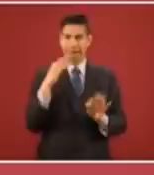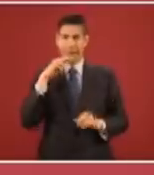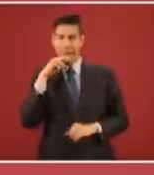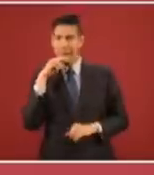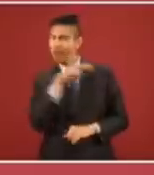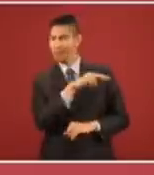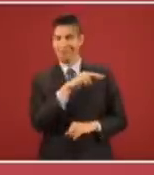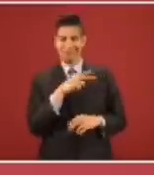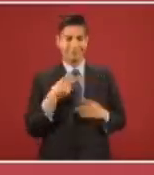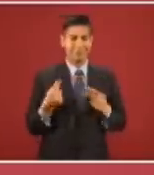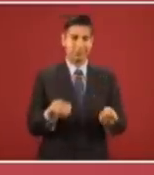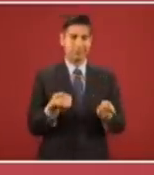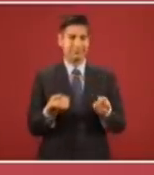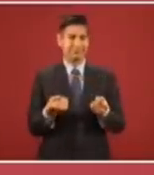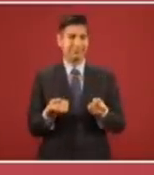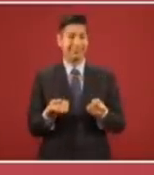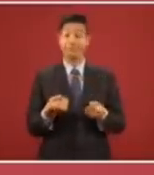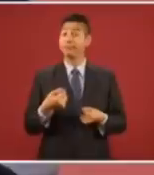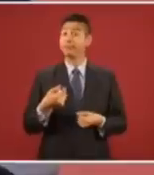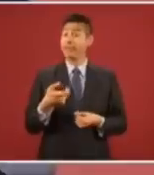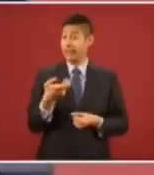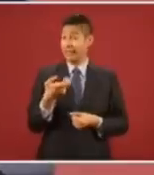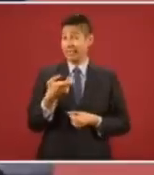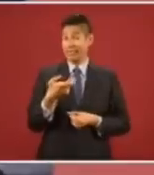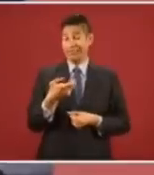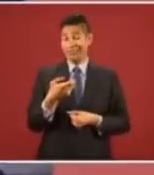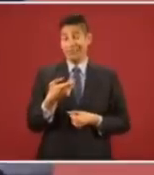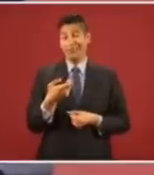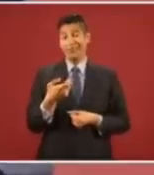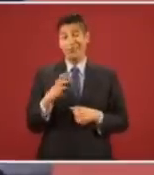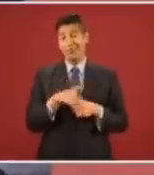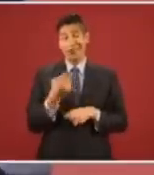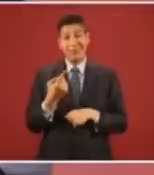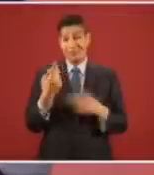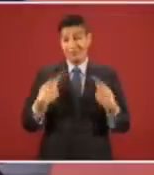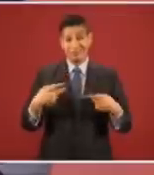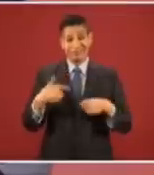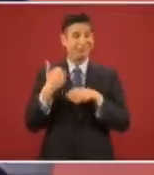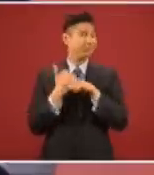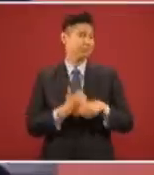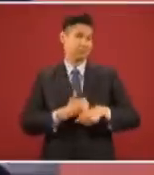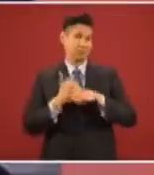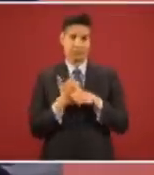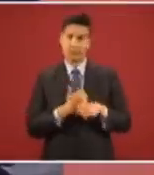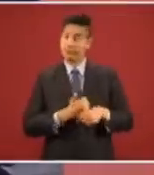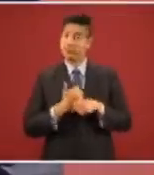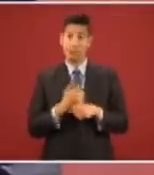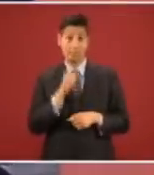posible, porque pues todo esto es sufrimiento para la gente. Todo esto que tú